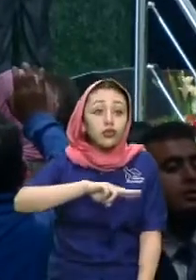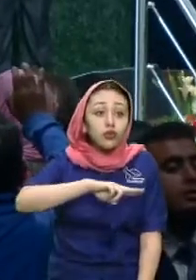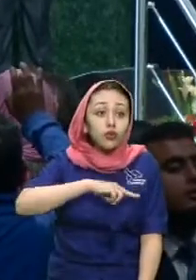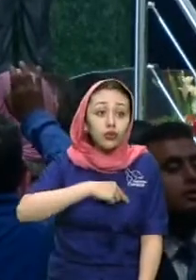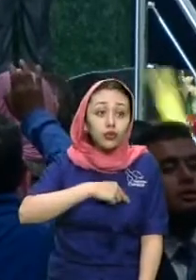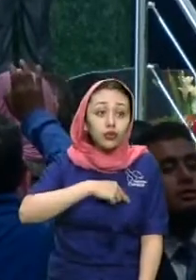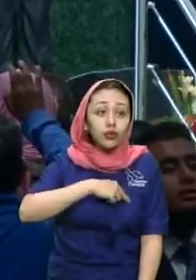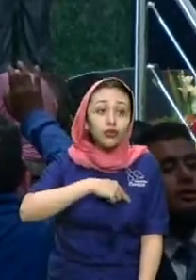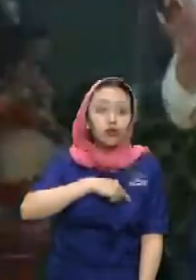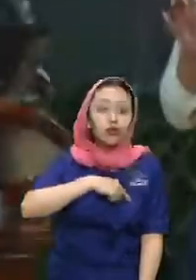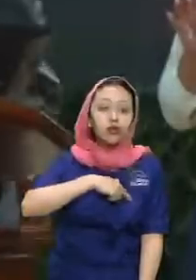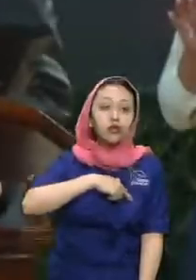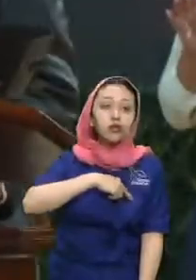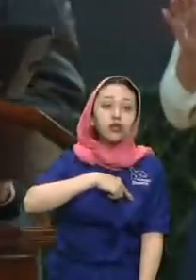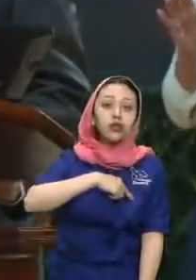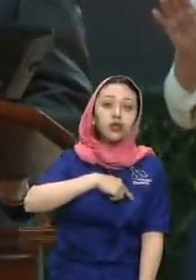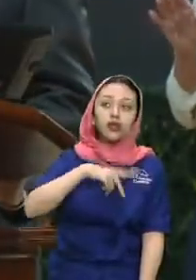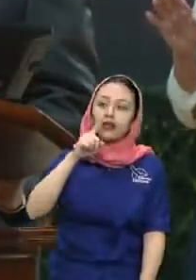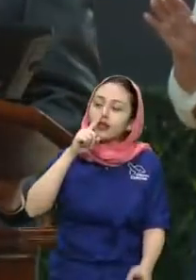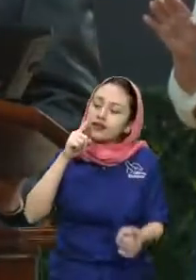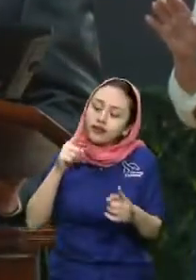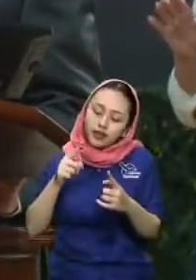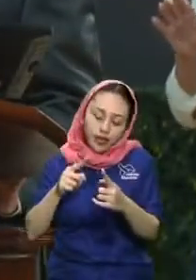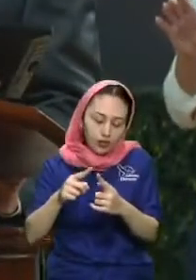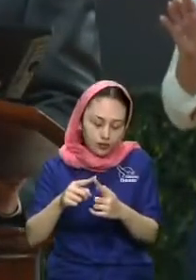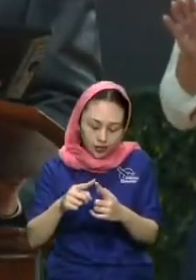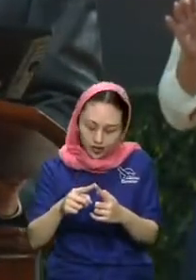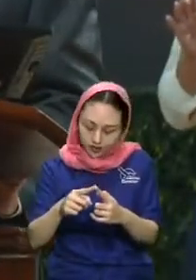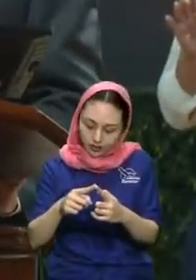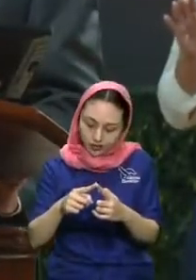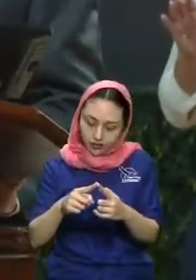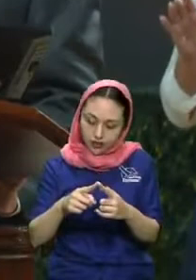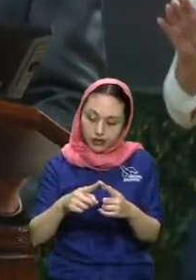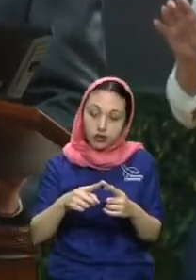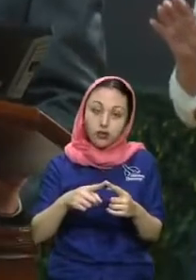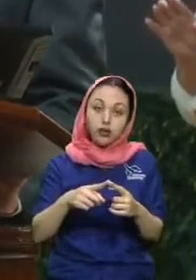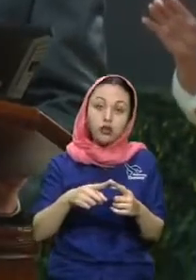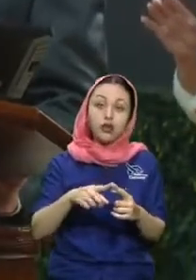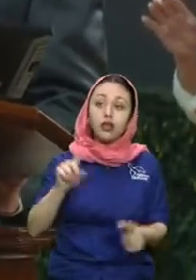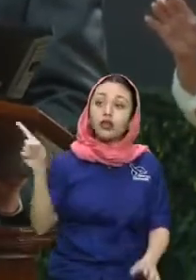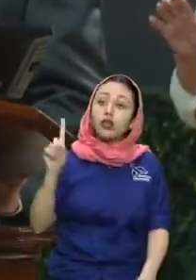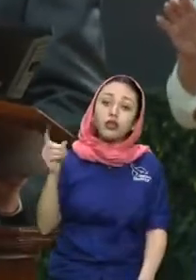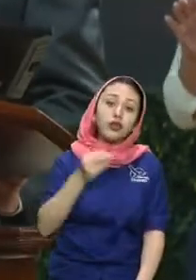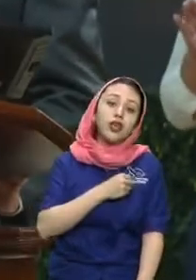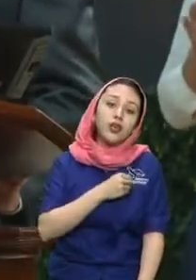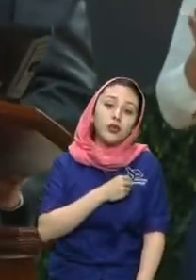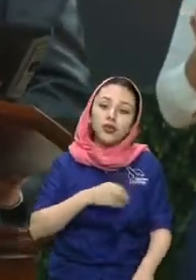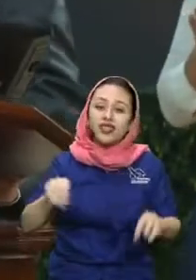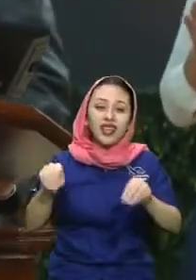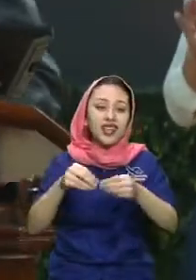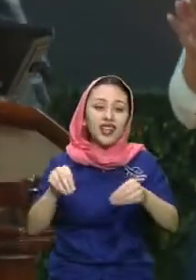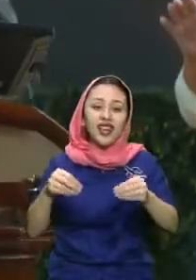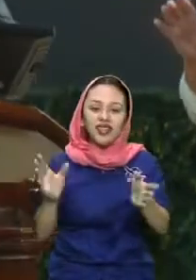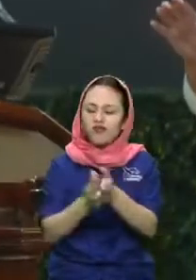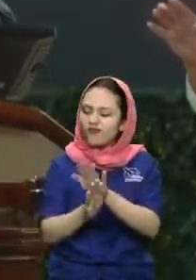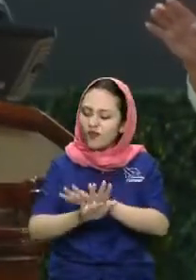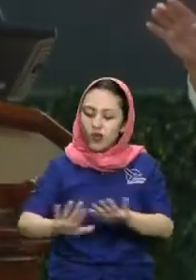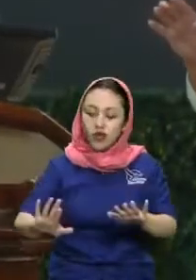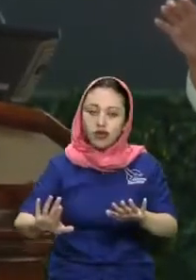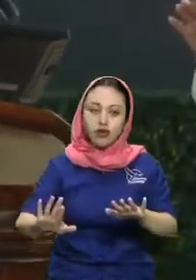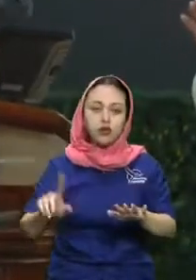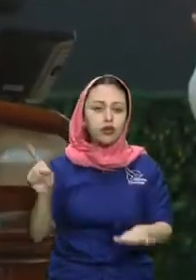adherimos a tu deseo precioso de que no quieres que ninguno perezca, sino que todos procedan al arrepentimiento. Y por